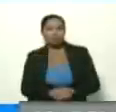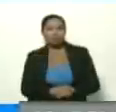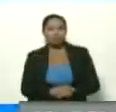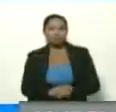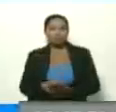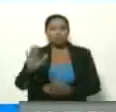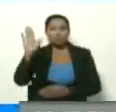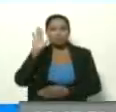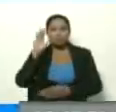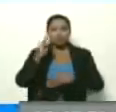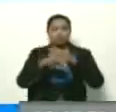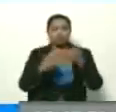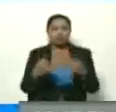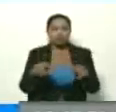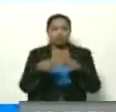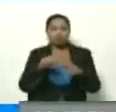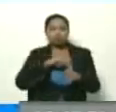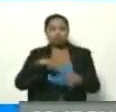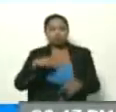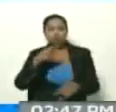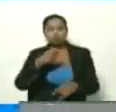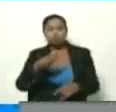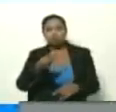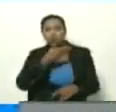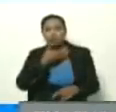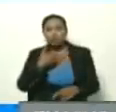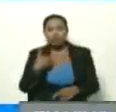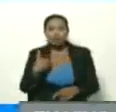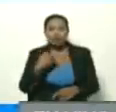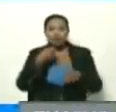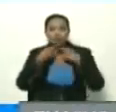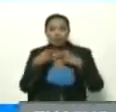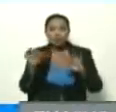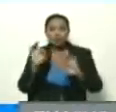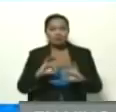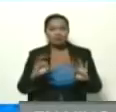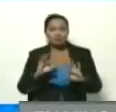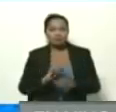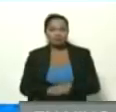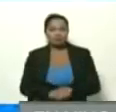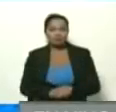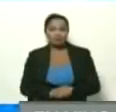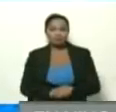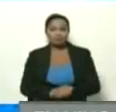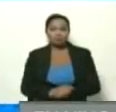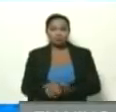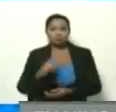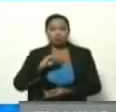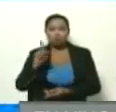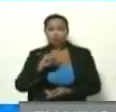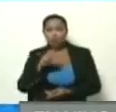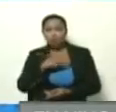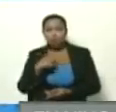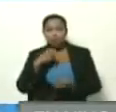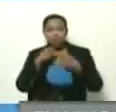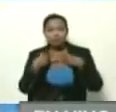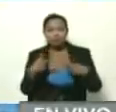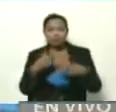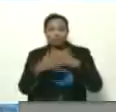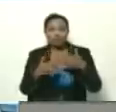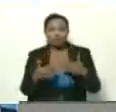juramentadas, pero no queremos perder ni un instante. Ni un instante queremos perder.